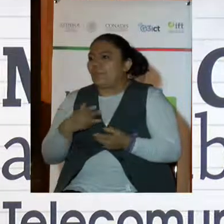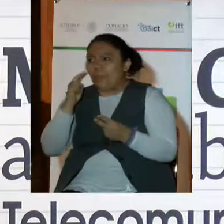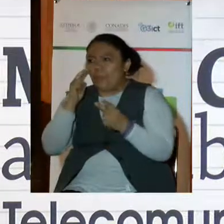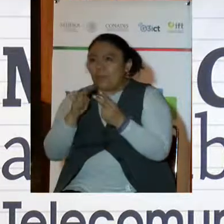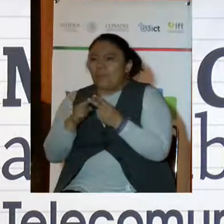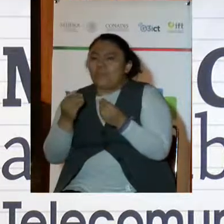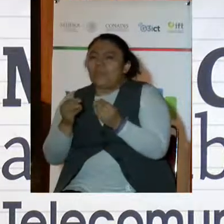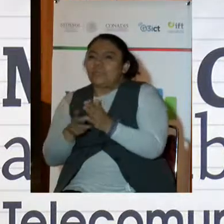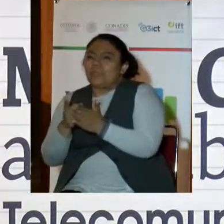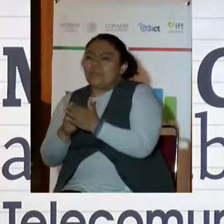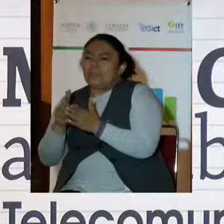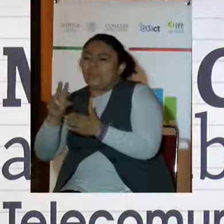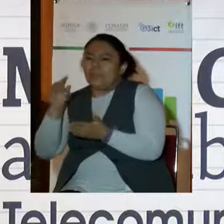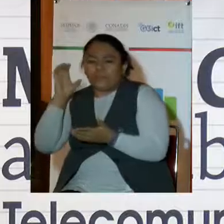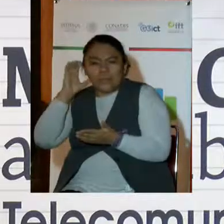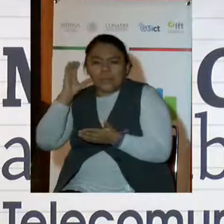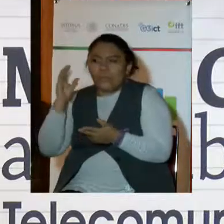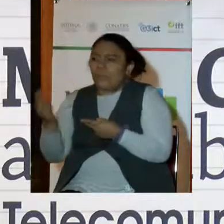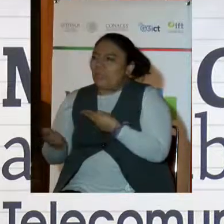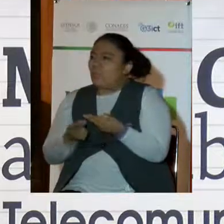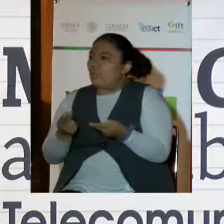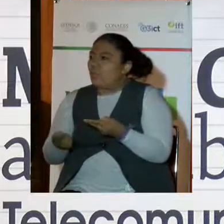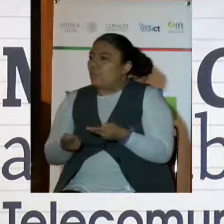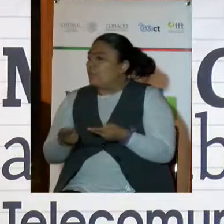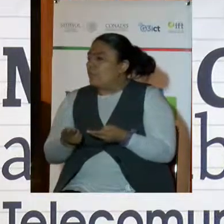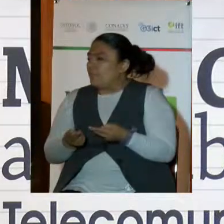sin escucharlos a ustedes,